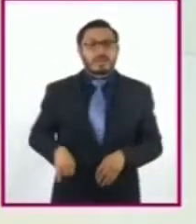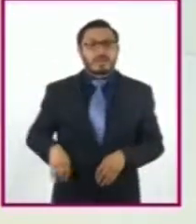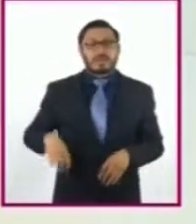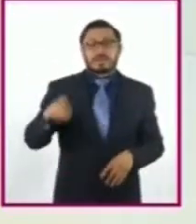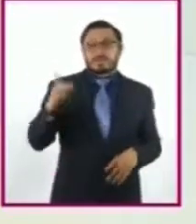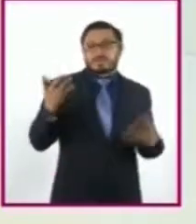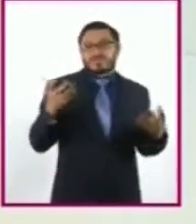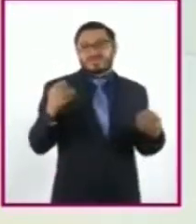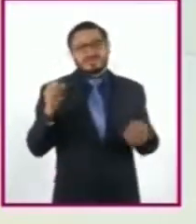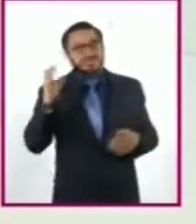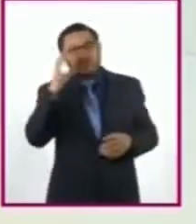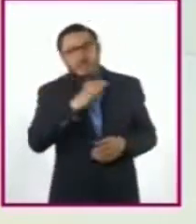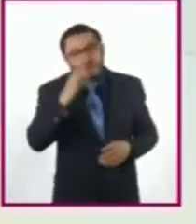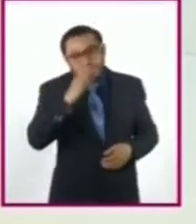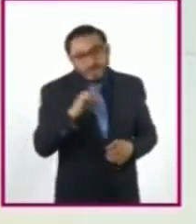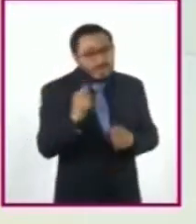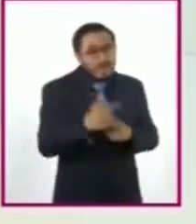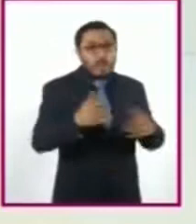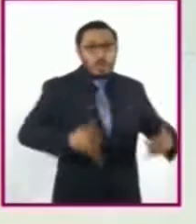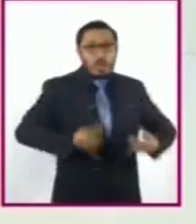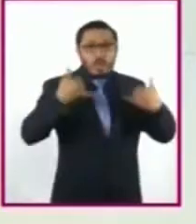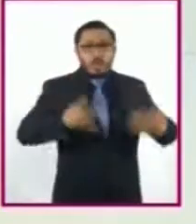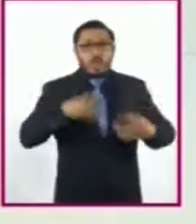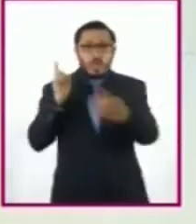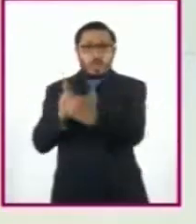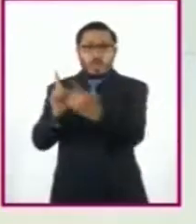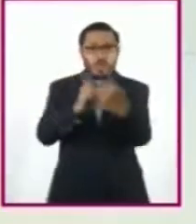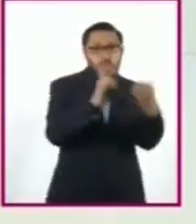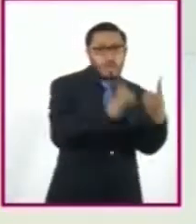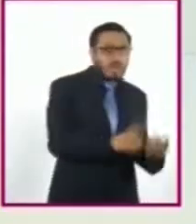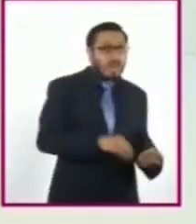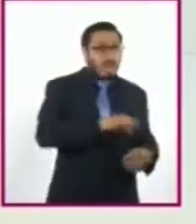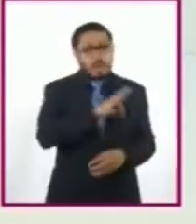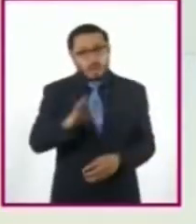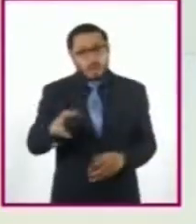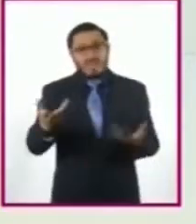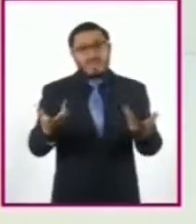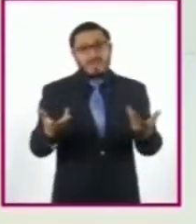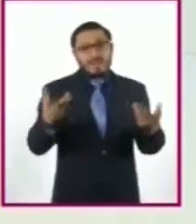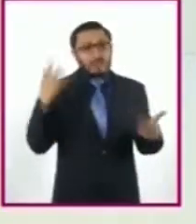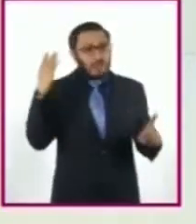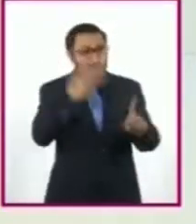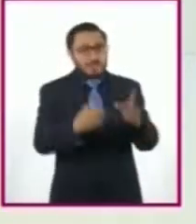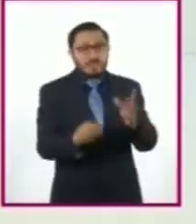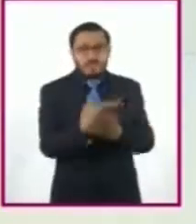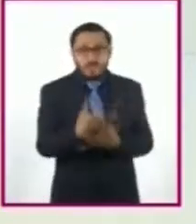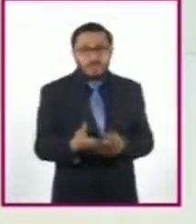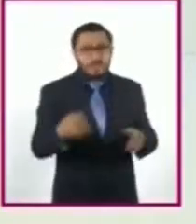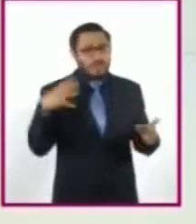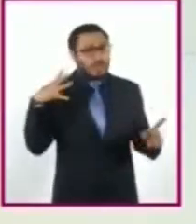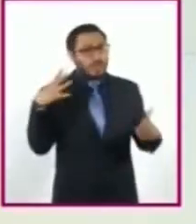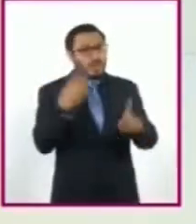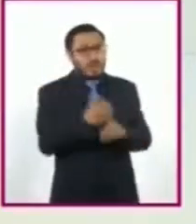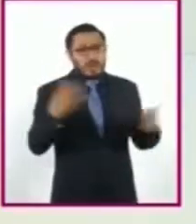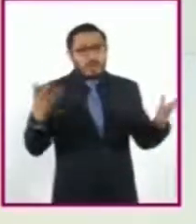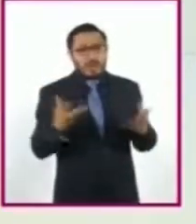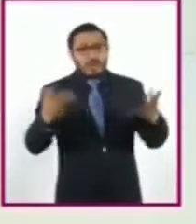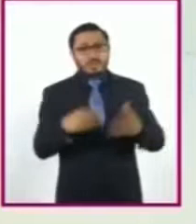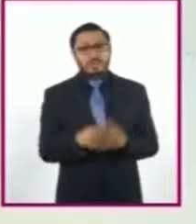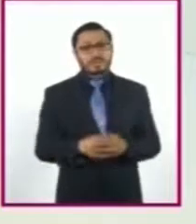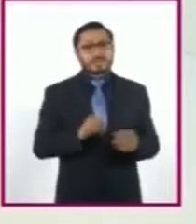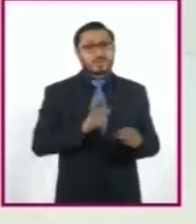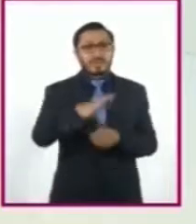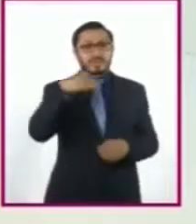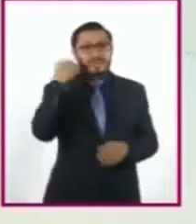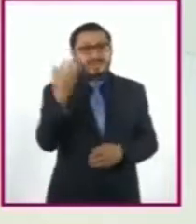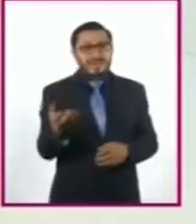inquietudes, de joven a joven, y así poder plantear nuevos retos y alcanzar su realización en cualquiera de